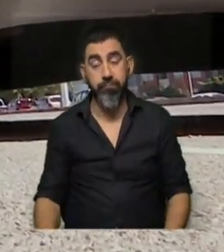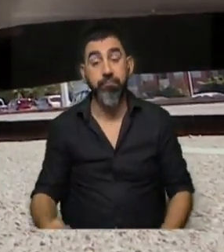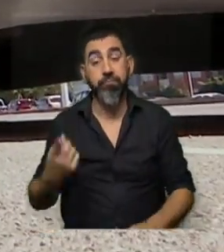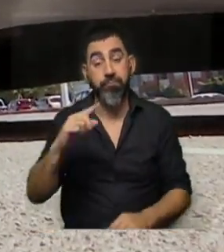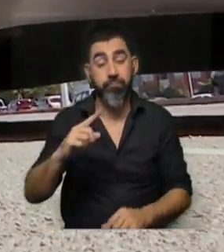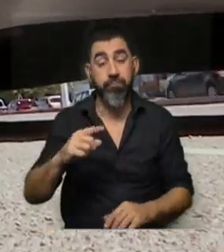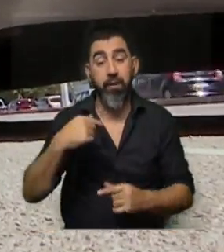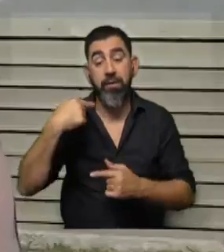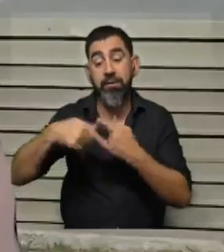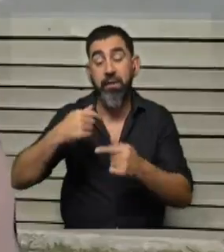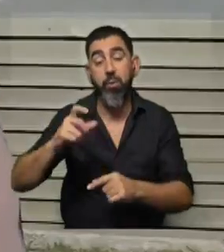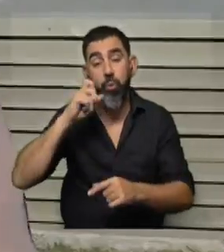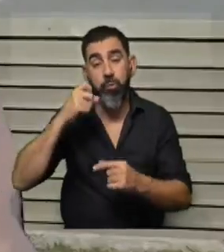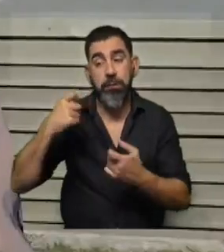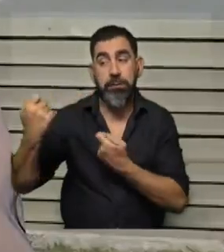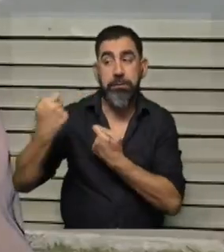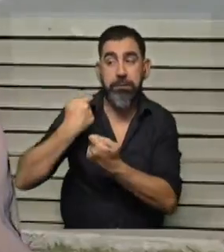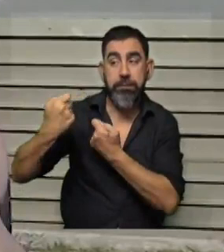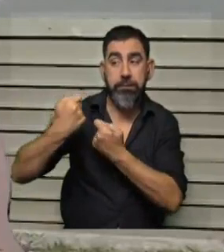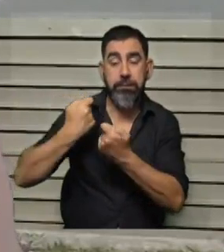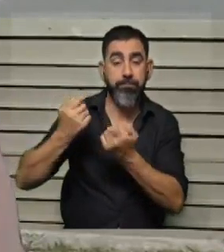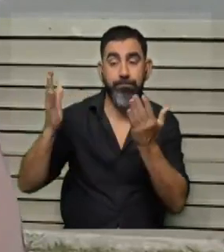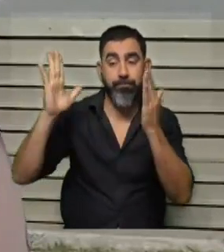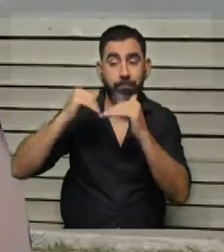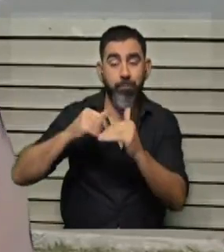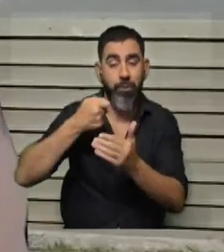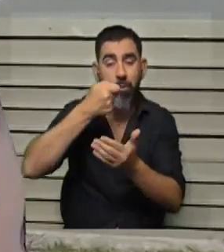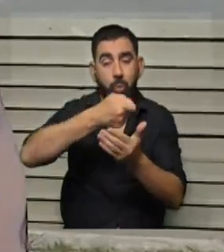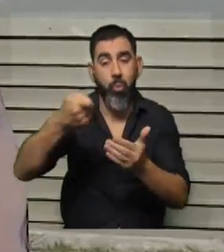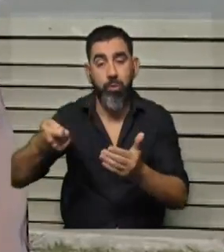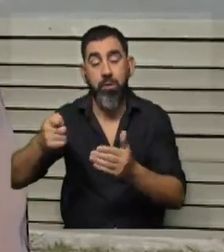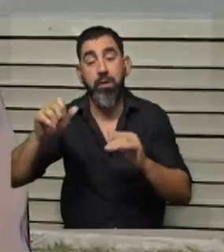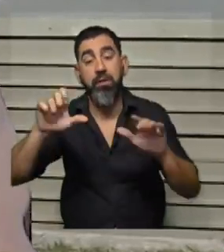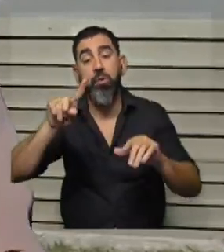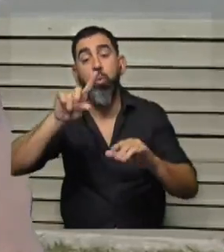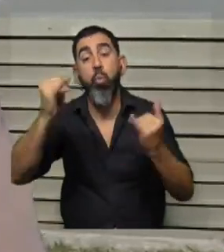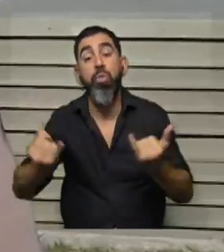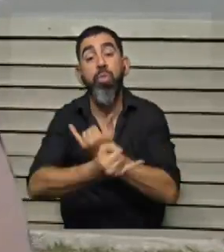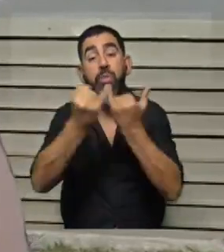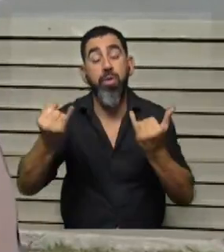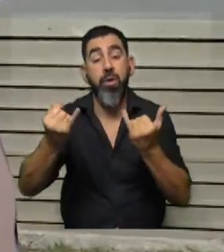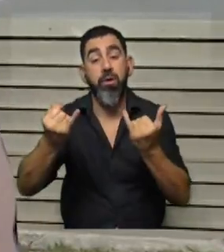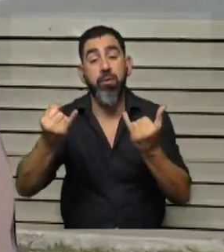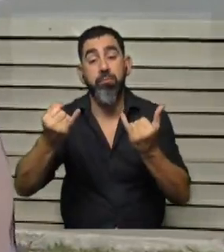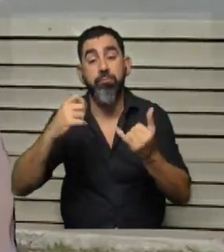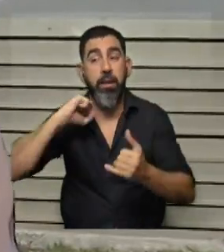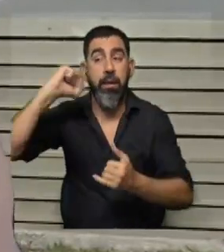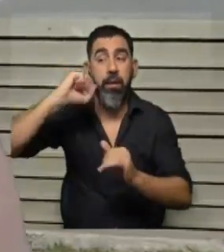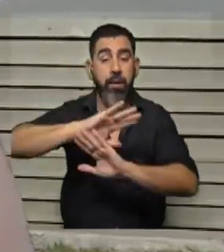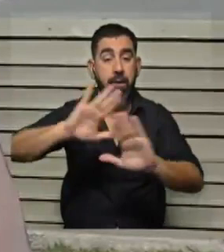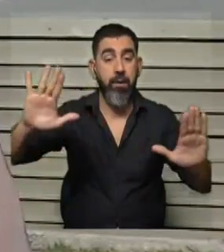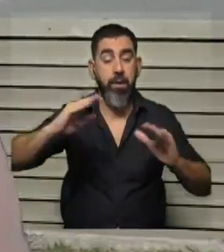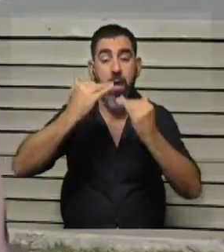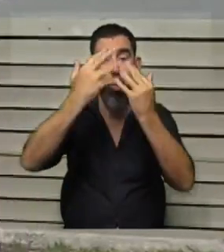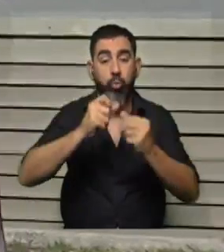el sida turismo no está apretando y no se puede afrontar esas cuota a los 61 días microfinanza te manda al Clarín